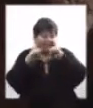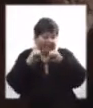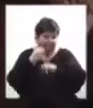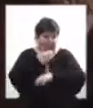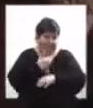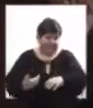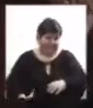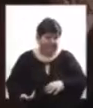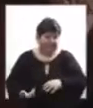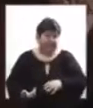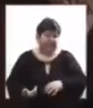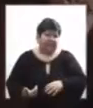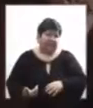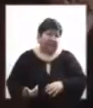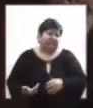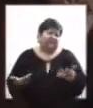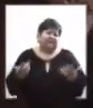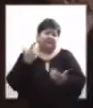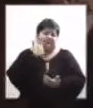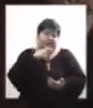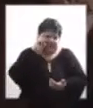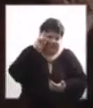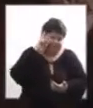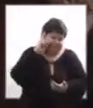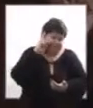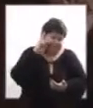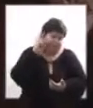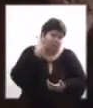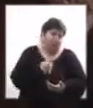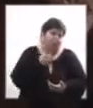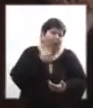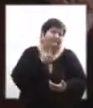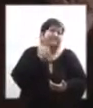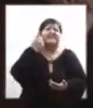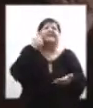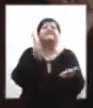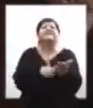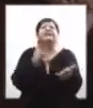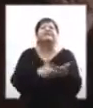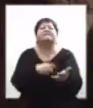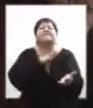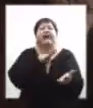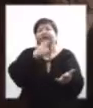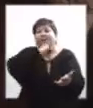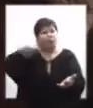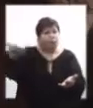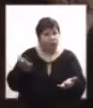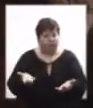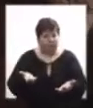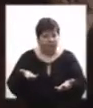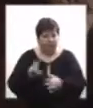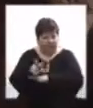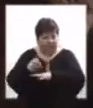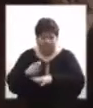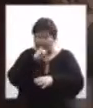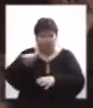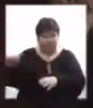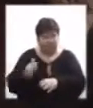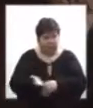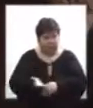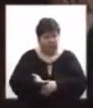se está faltando un deber como ministerio público que si hay alguna evidencia que denunciar hay que ir a fiscalía y denunciar creo que primeramente